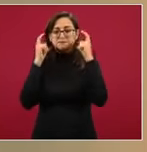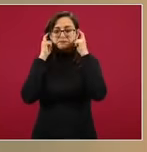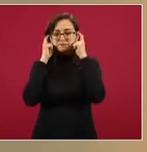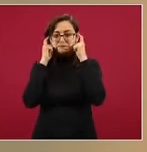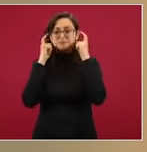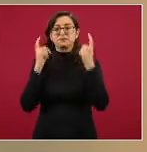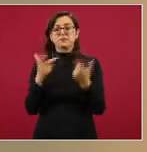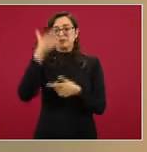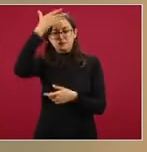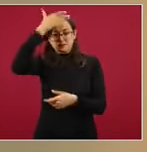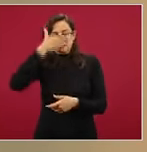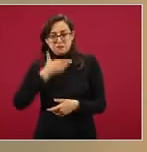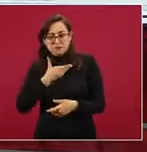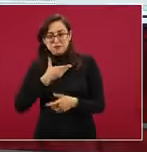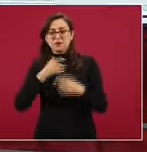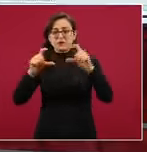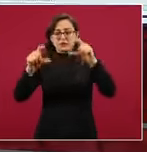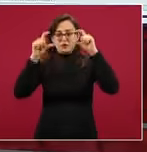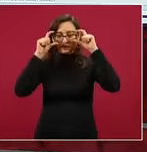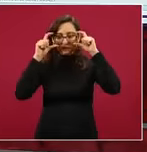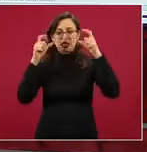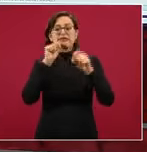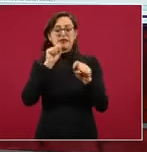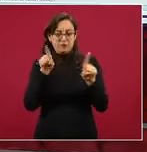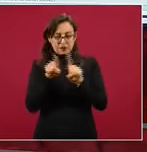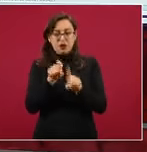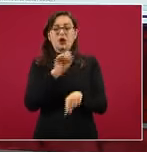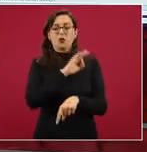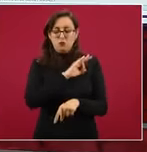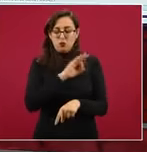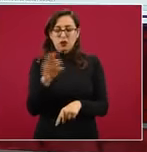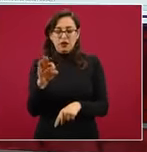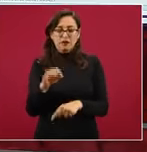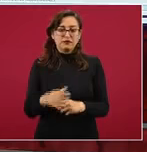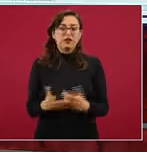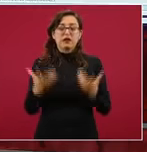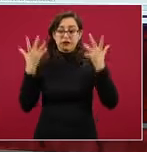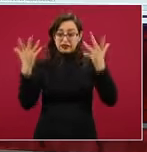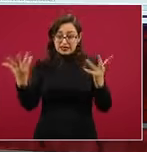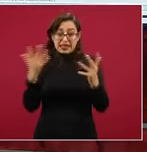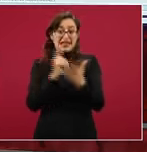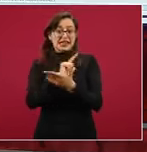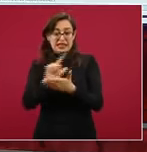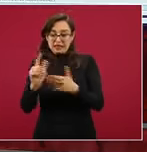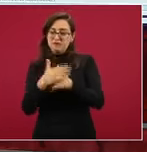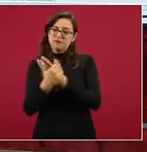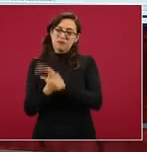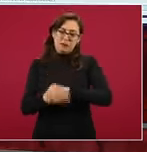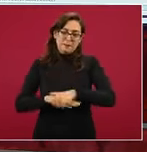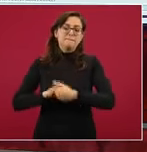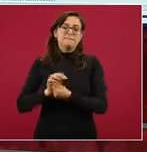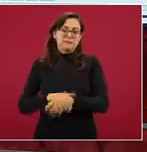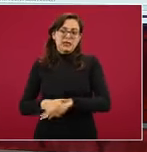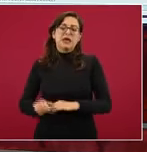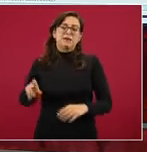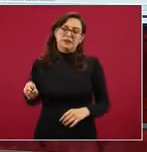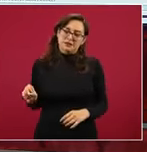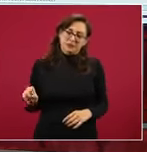Si gustan usar la careta, también pueden usar la careta, mantener sus manos limpias, lavárselas